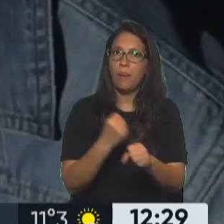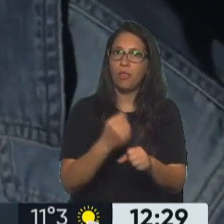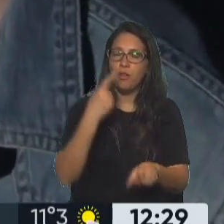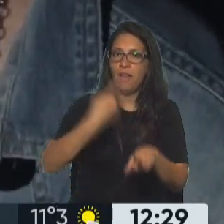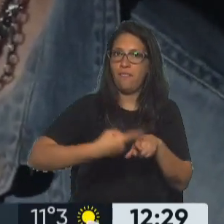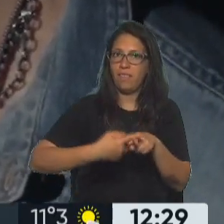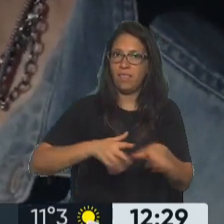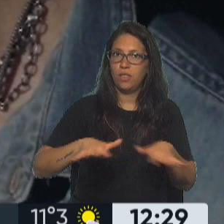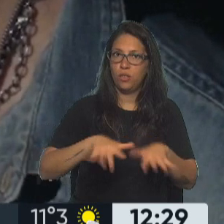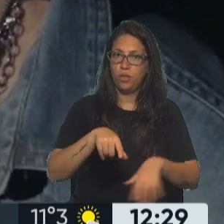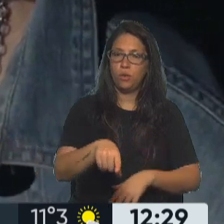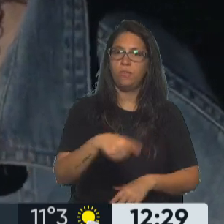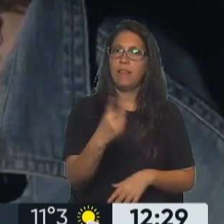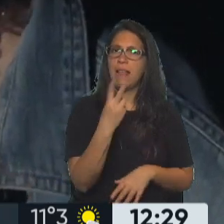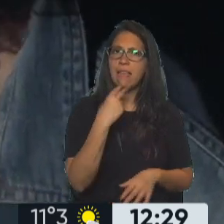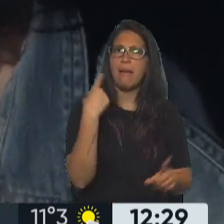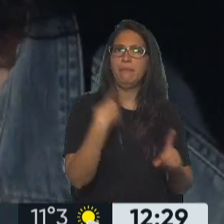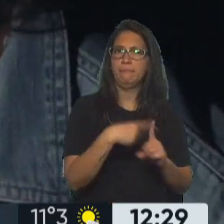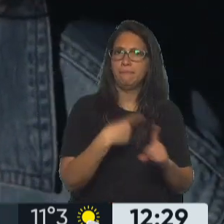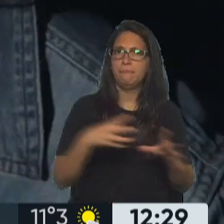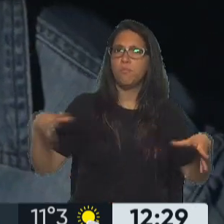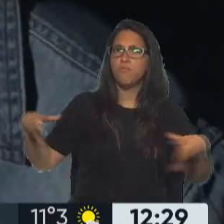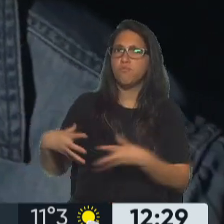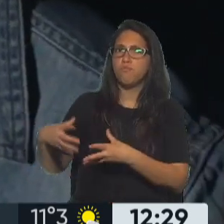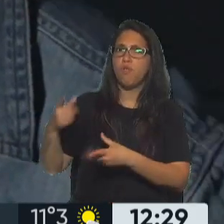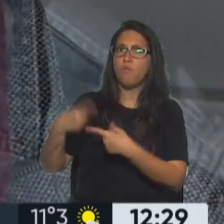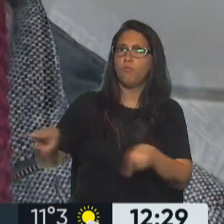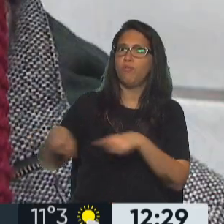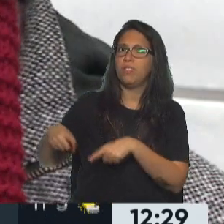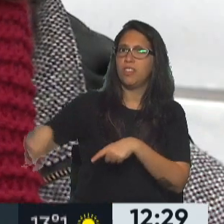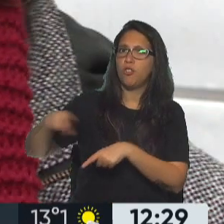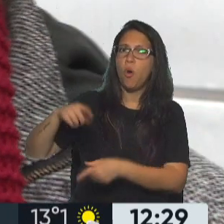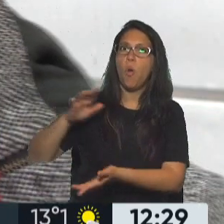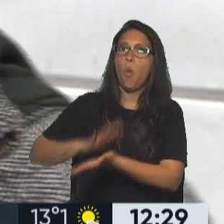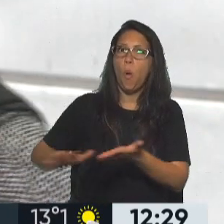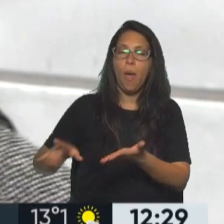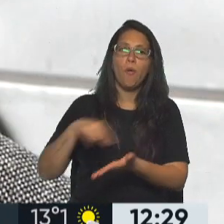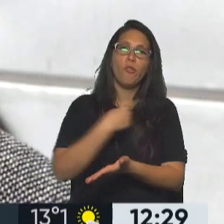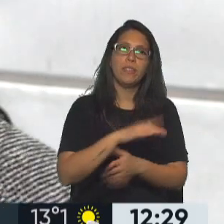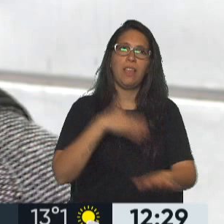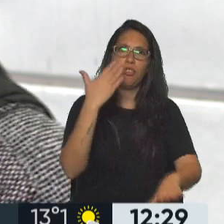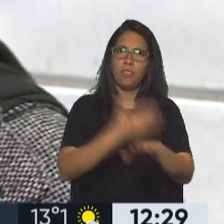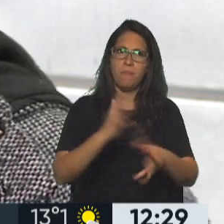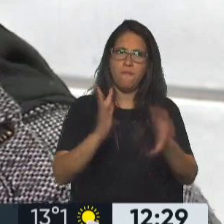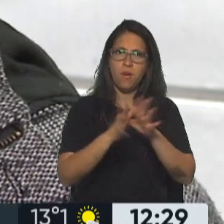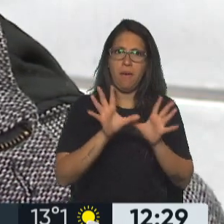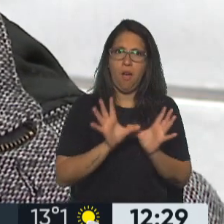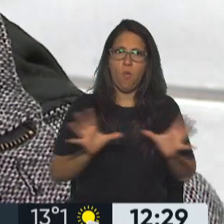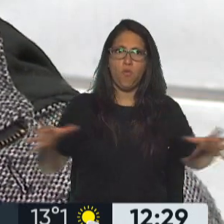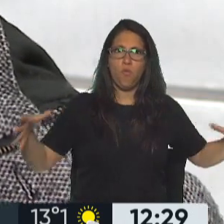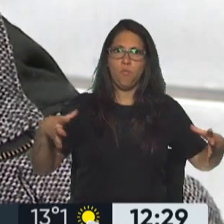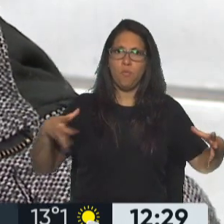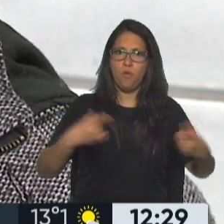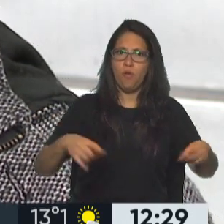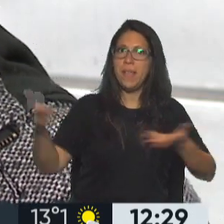eso, con buena energía, con banda nueva, con toda la banda, que hace mucho no toco en ese formato. Así que nada,